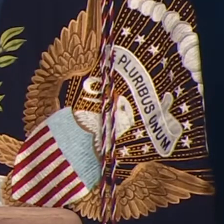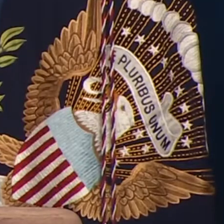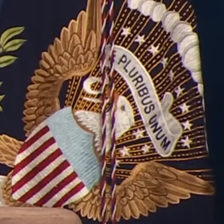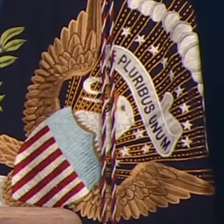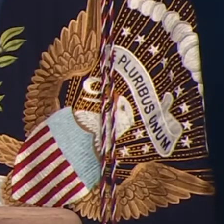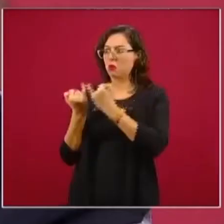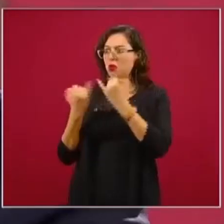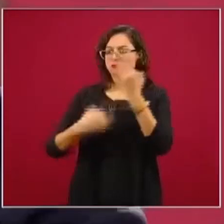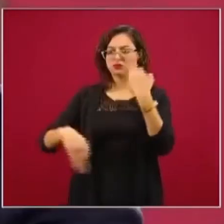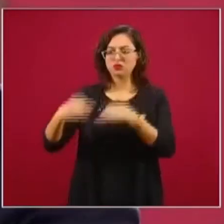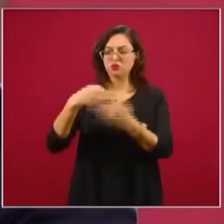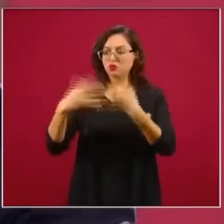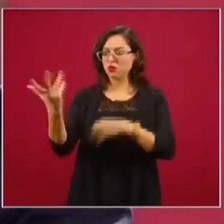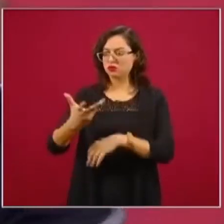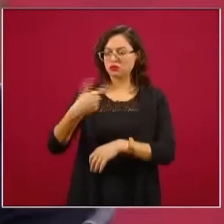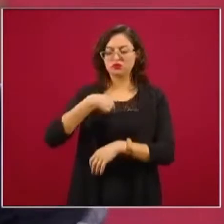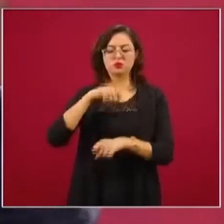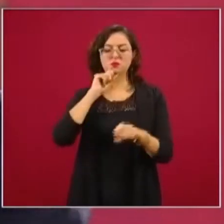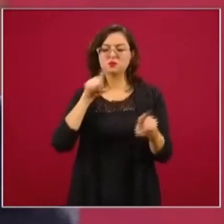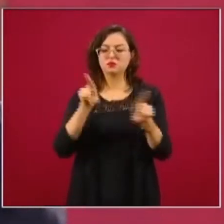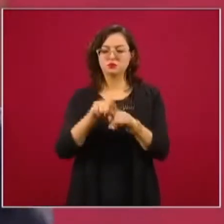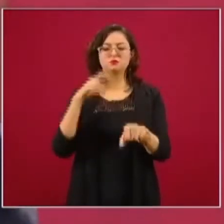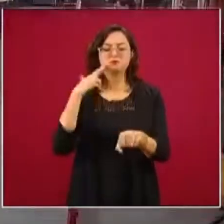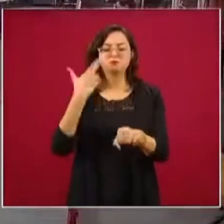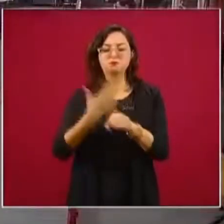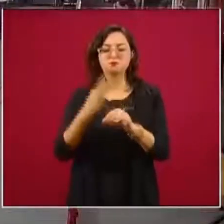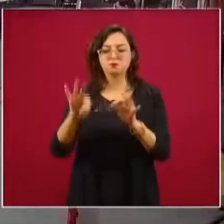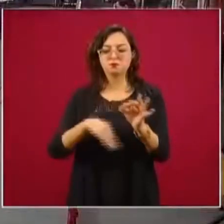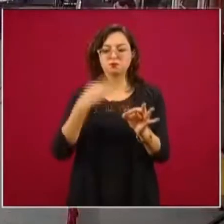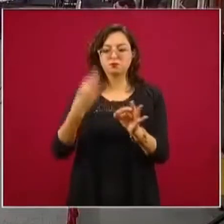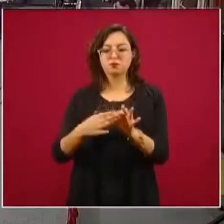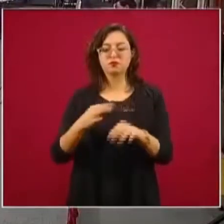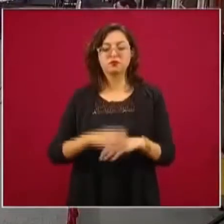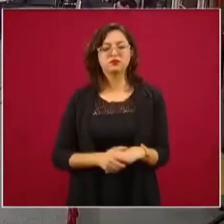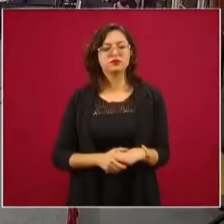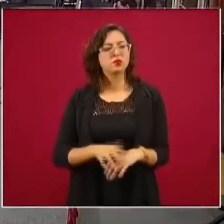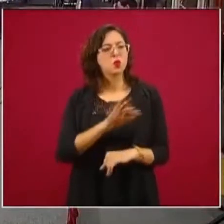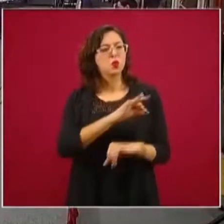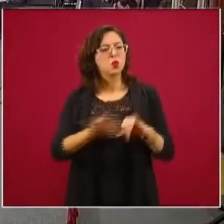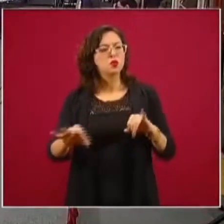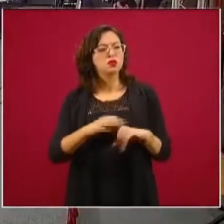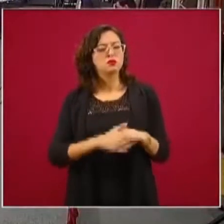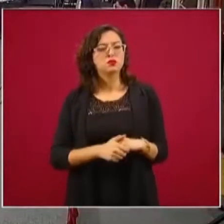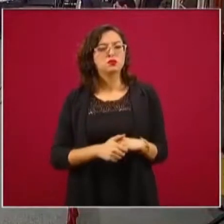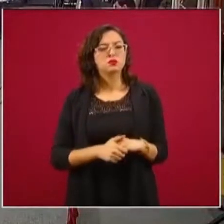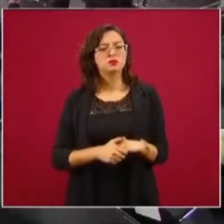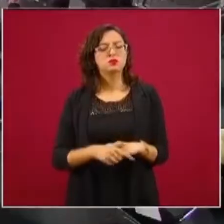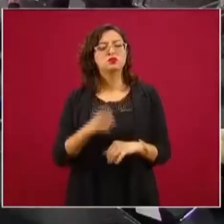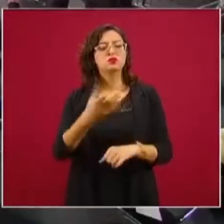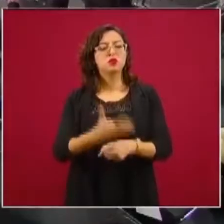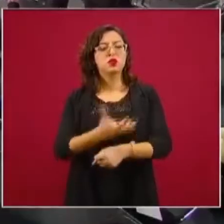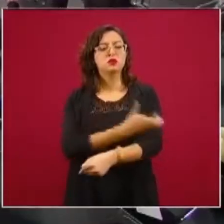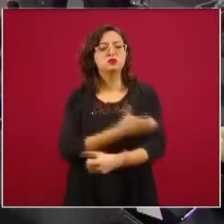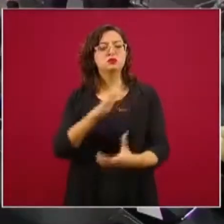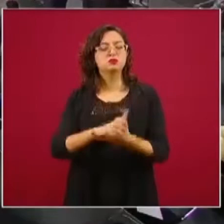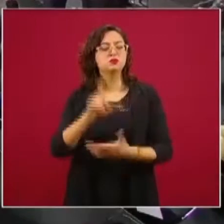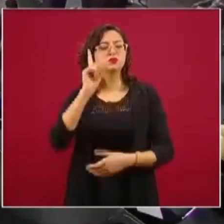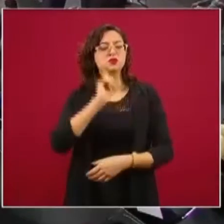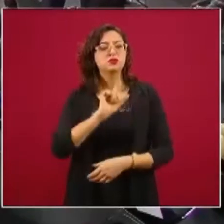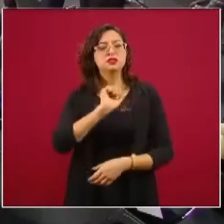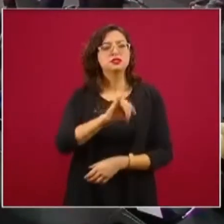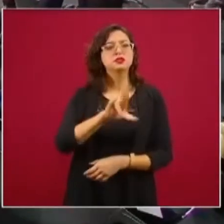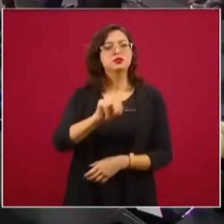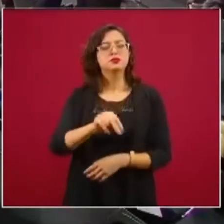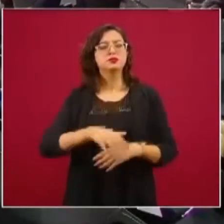y Canadá, los analistas prevén que se hable de temas como el migratorio y, sobre todo, seguridad. El mandatario mexicano asegura que quiere agradecerle a Trump su ayuda